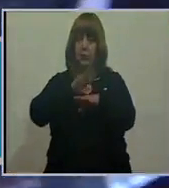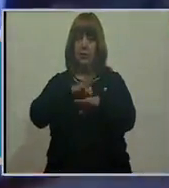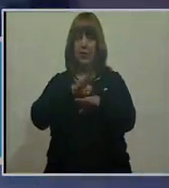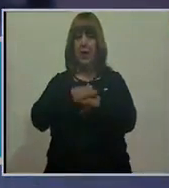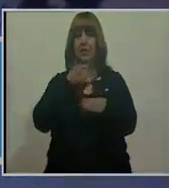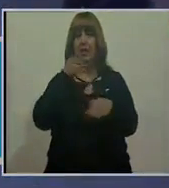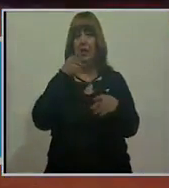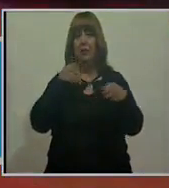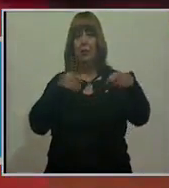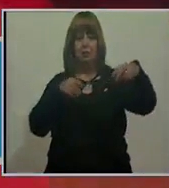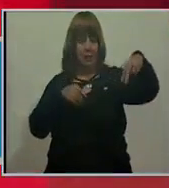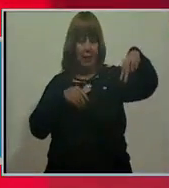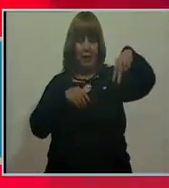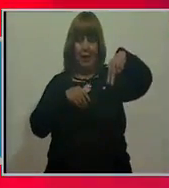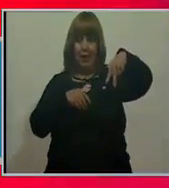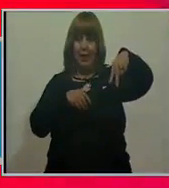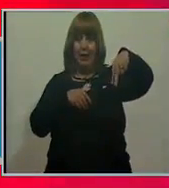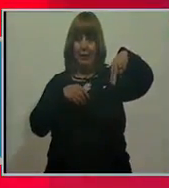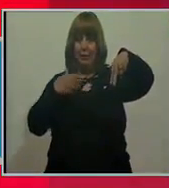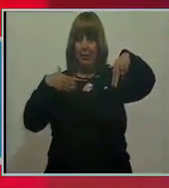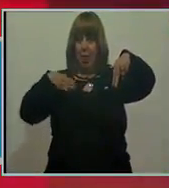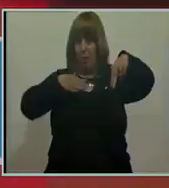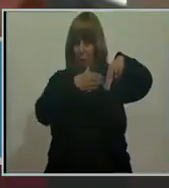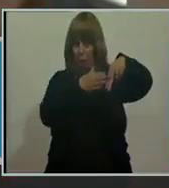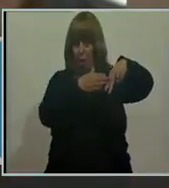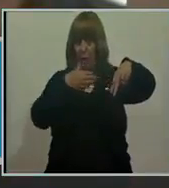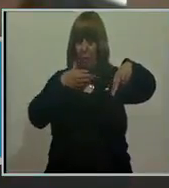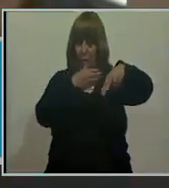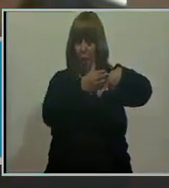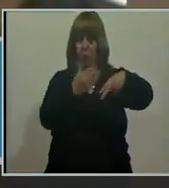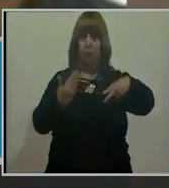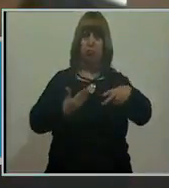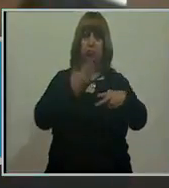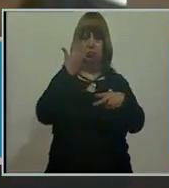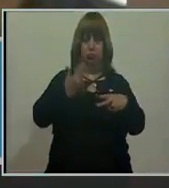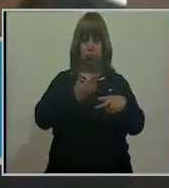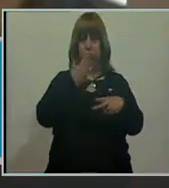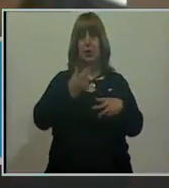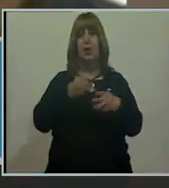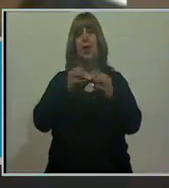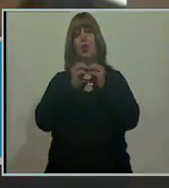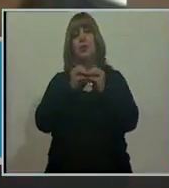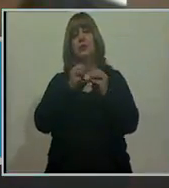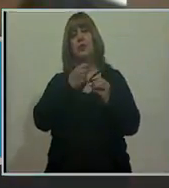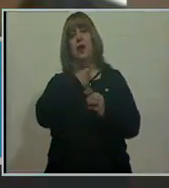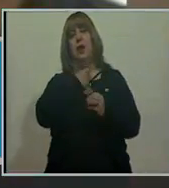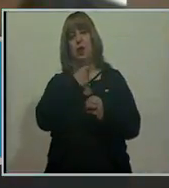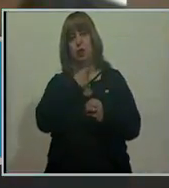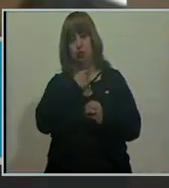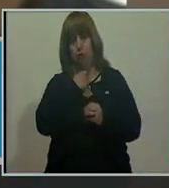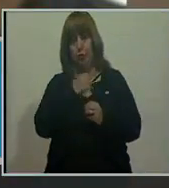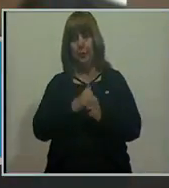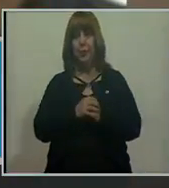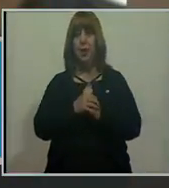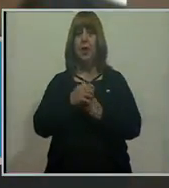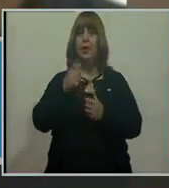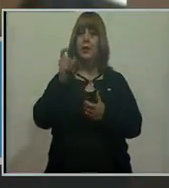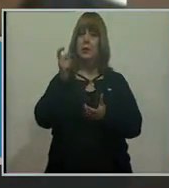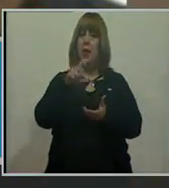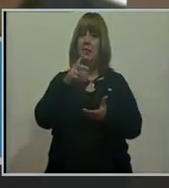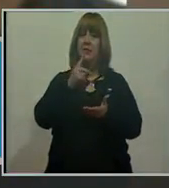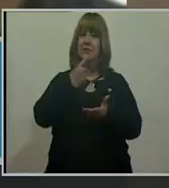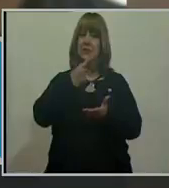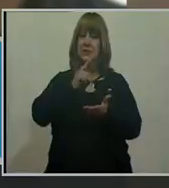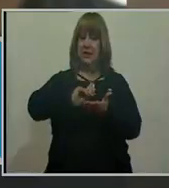beneficio de prisión domiciliaria y se estima que el caso se ventilará en agosto. Merecido homenaje. La Cámara de Senadores decidió